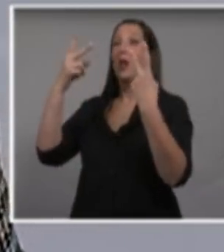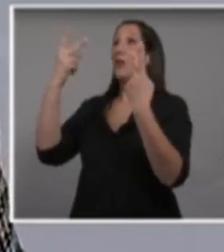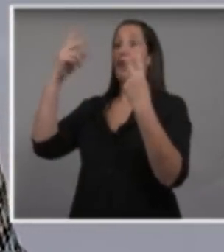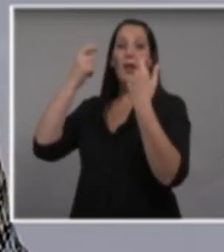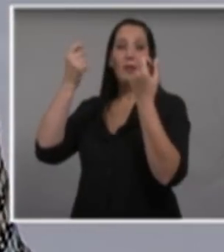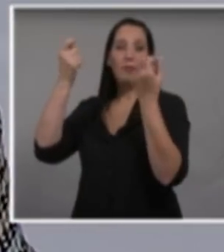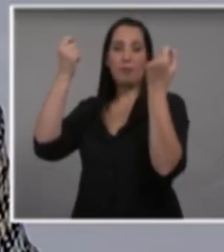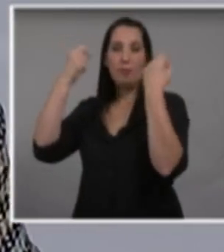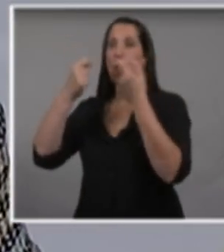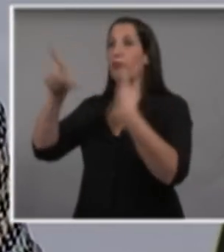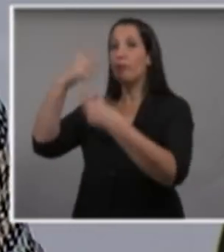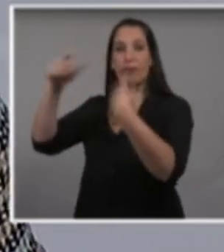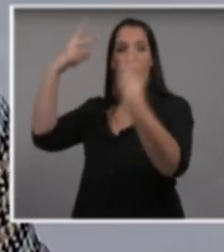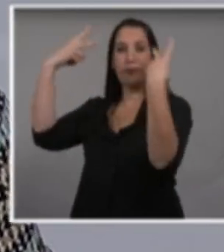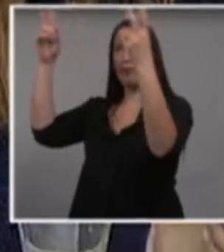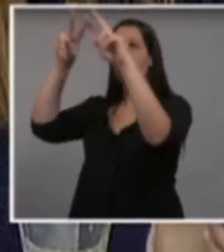Malbec,